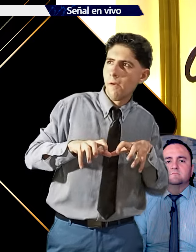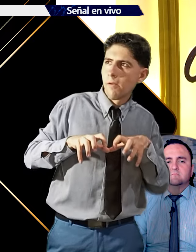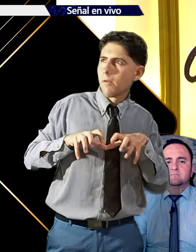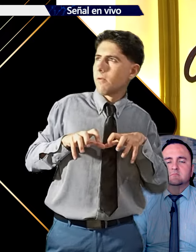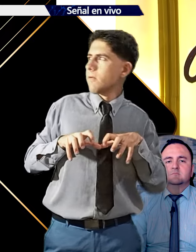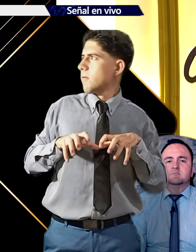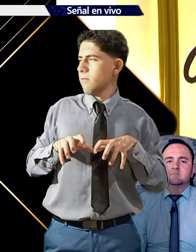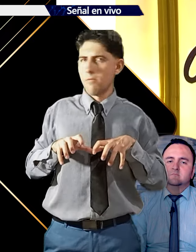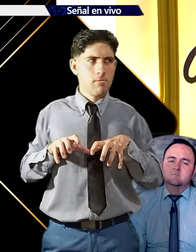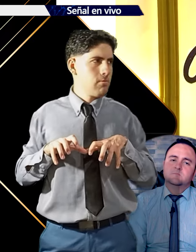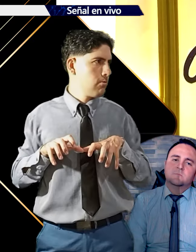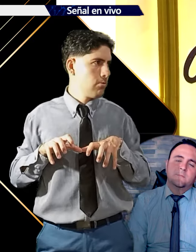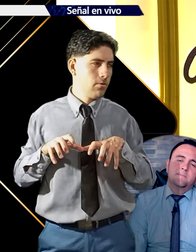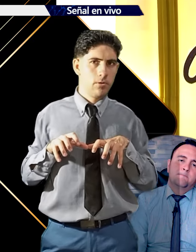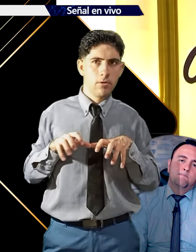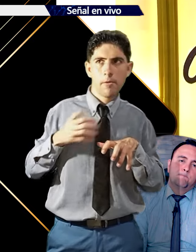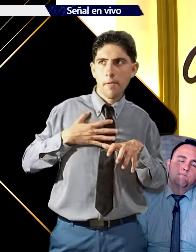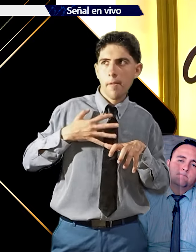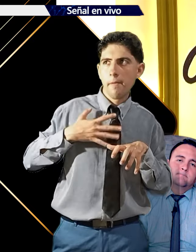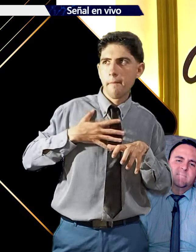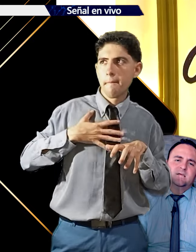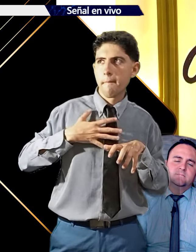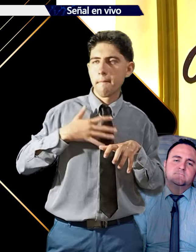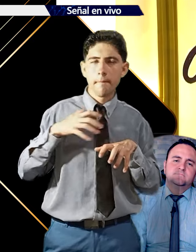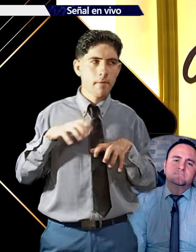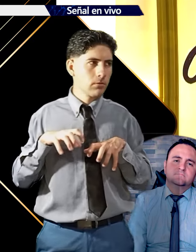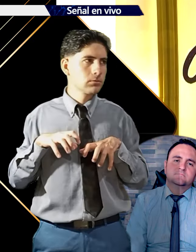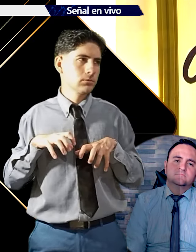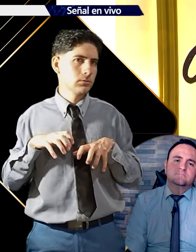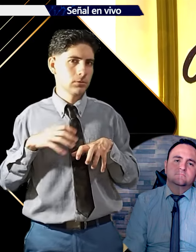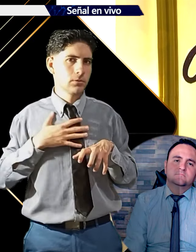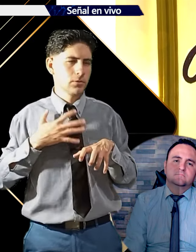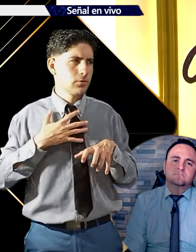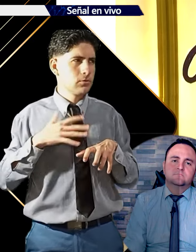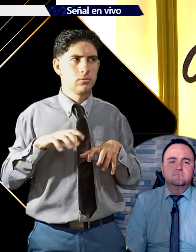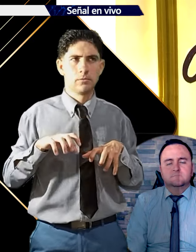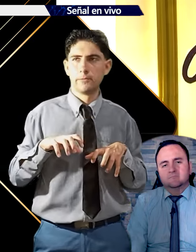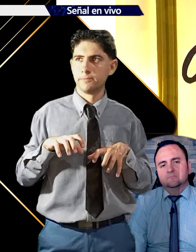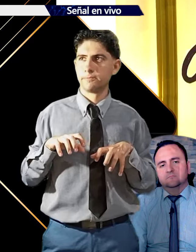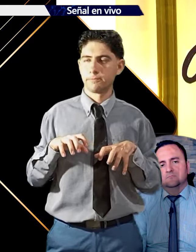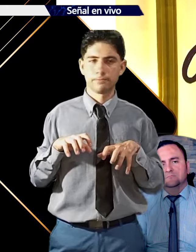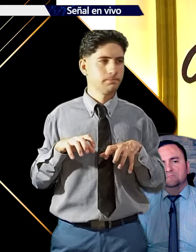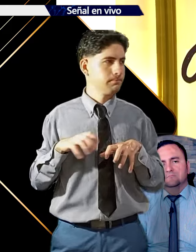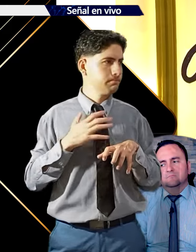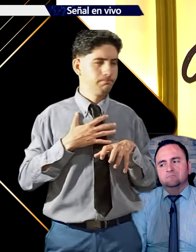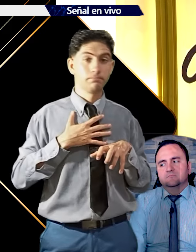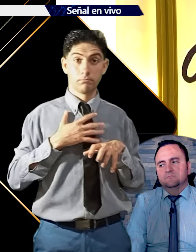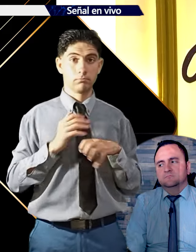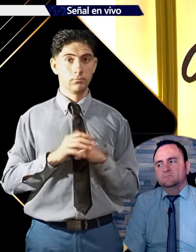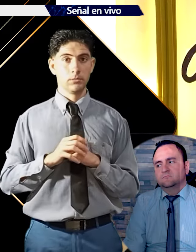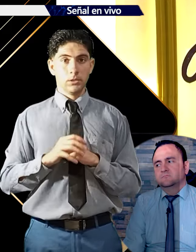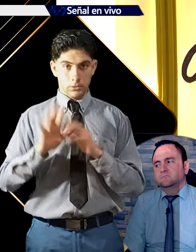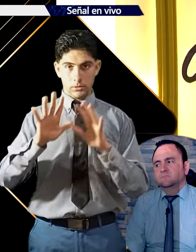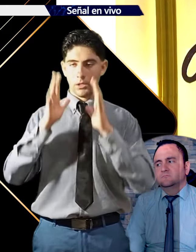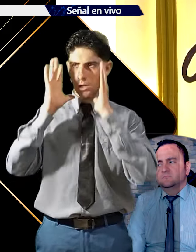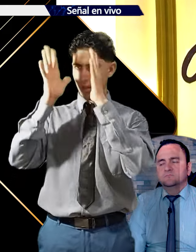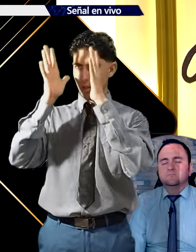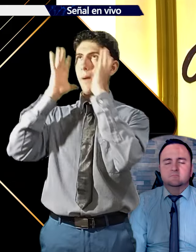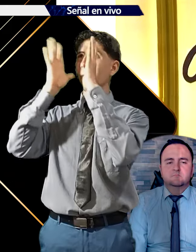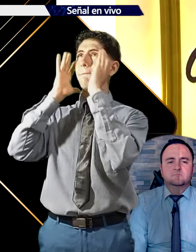tiene, levantó su cabeza y comenzó a mirar para todo lado, como quien dice, ya atrapé la presa, ya la tengo aquí. Y por